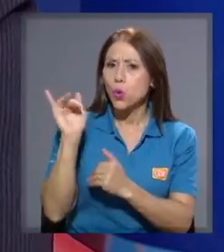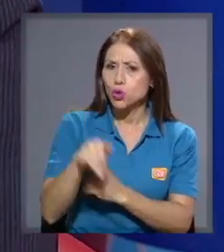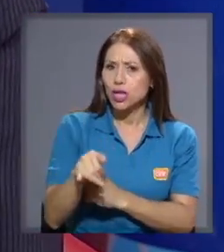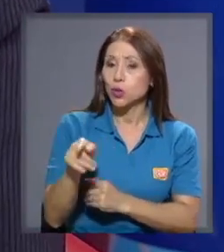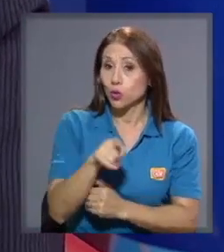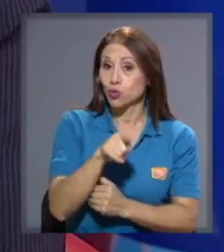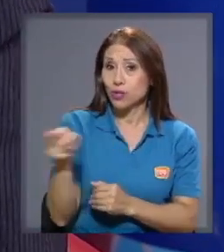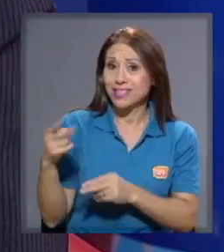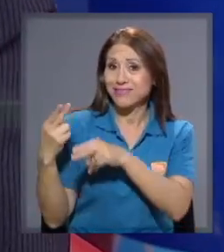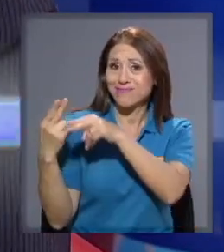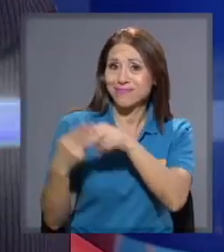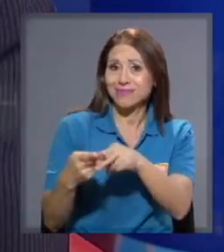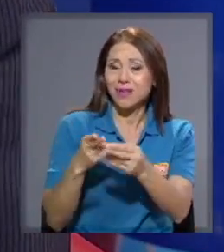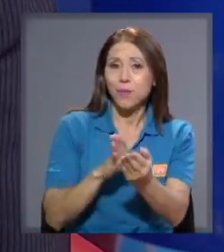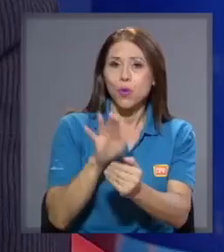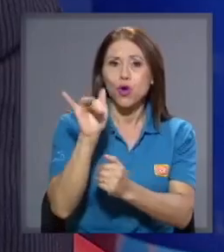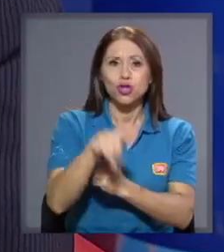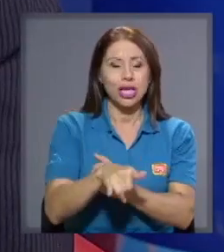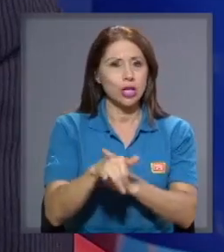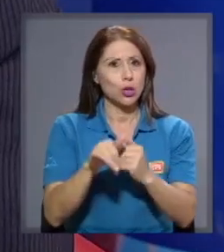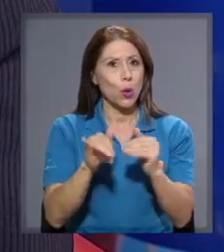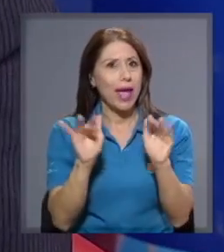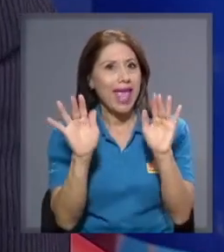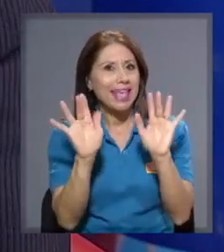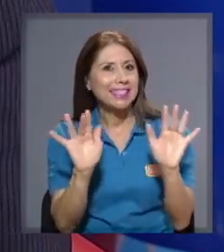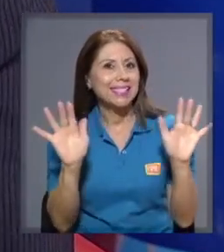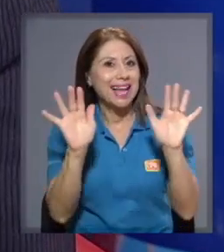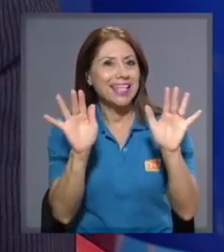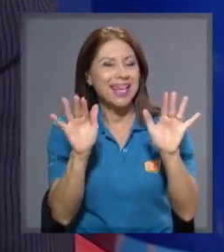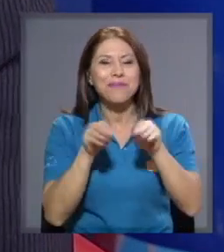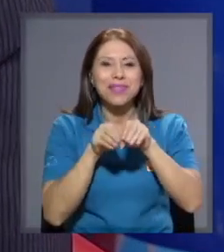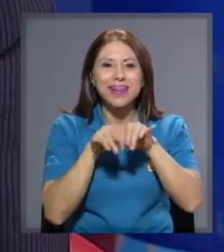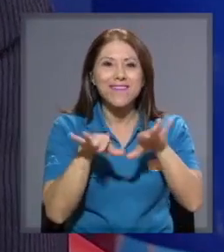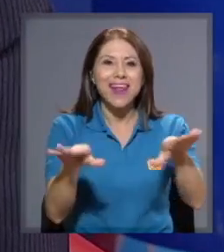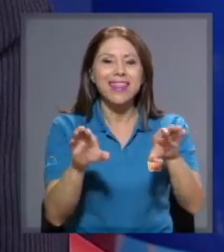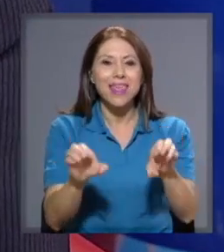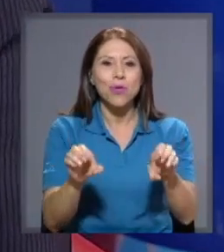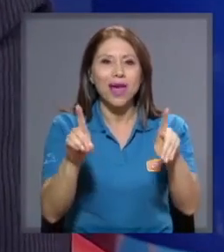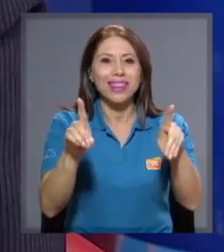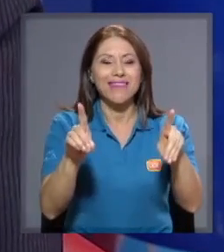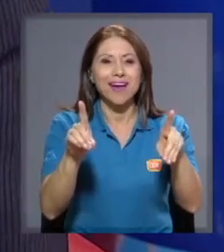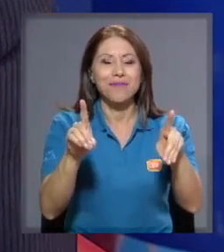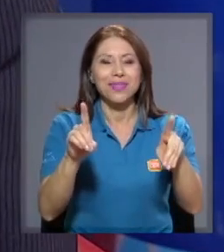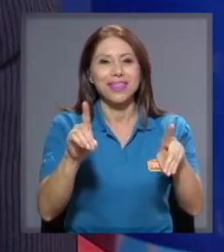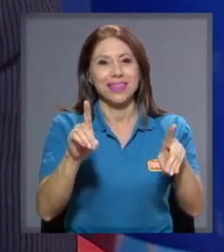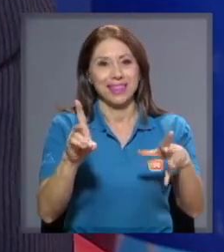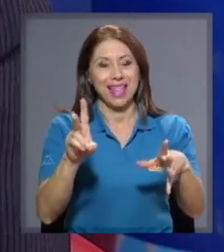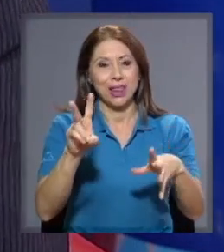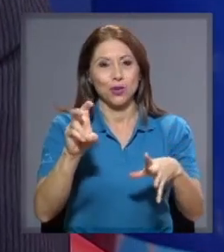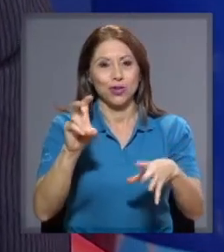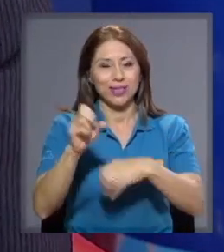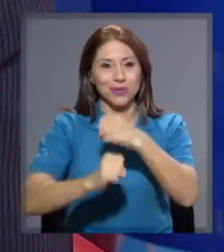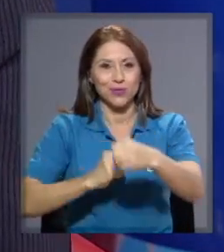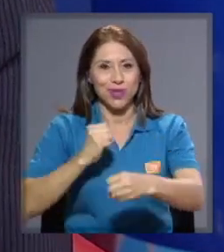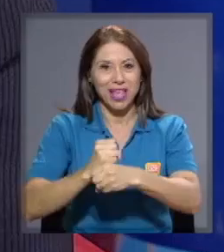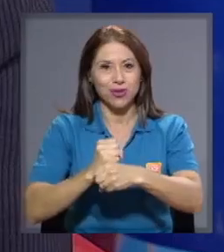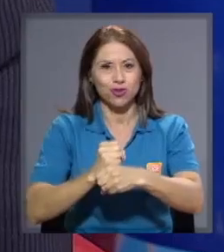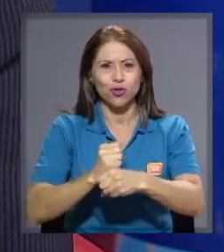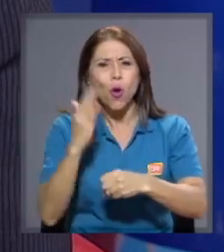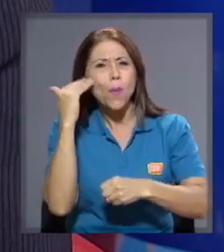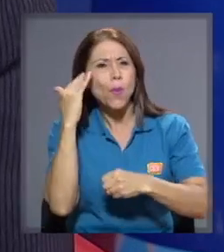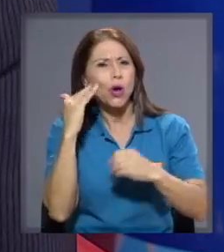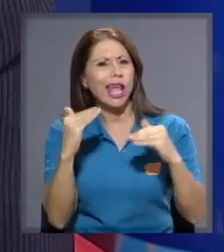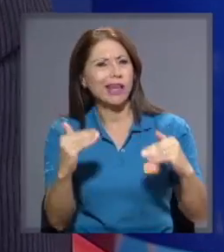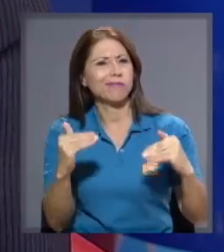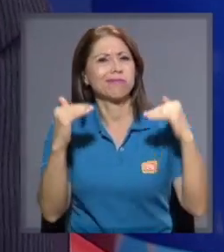ustedes han denominado proyecto estrella la red educativa del bicentenario que tiene de estrella y porque ustedes lo